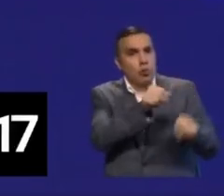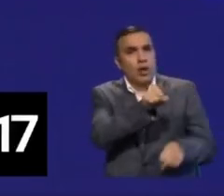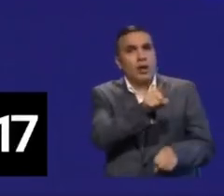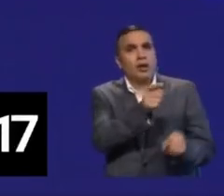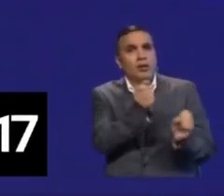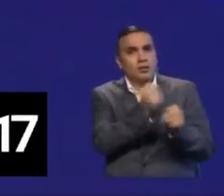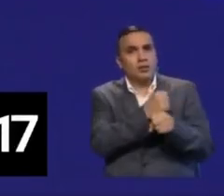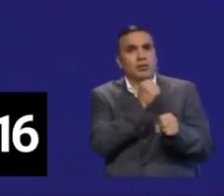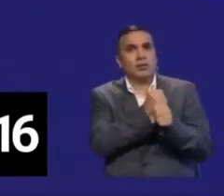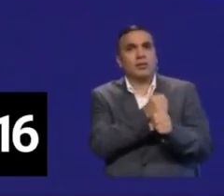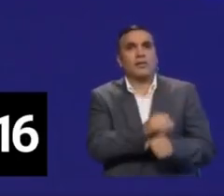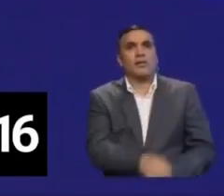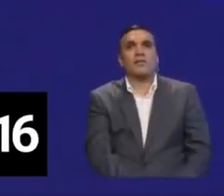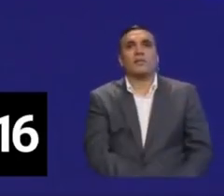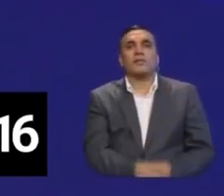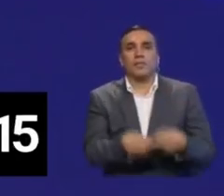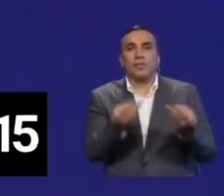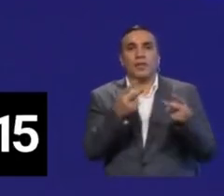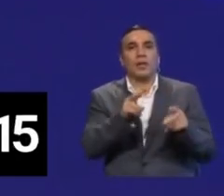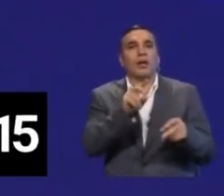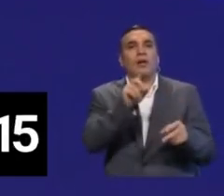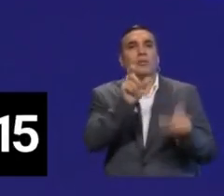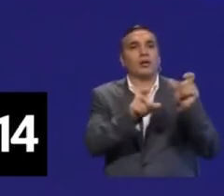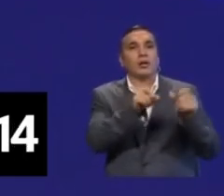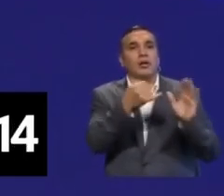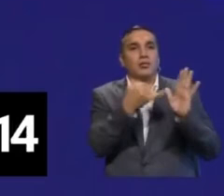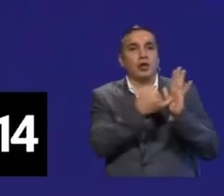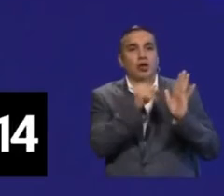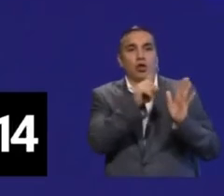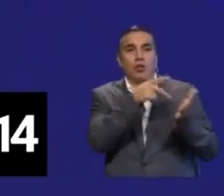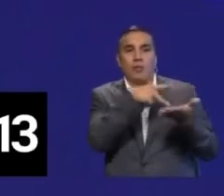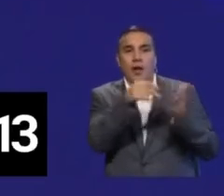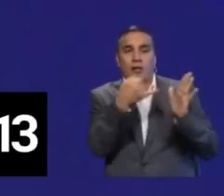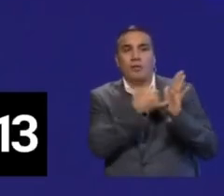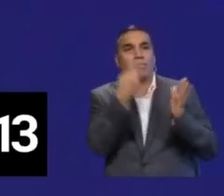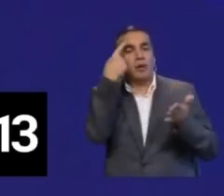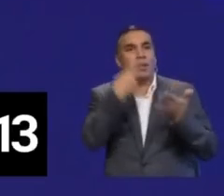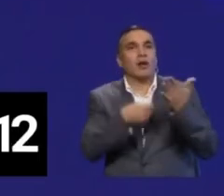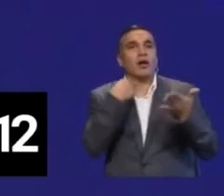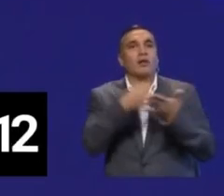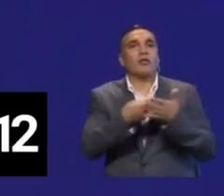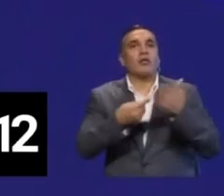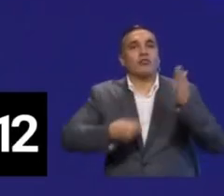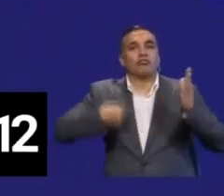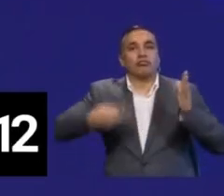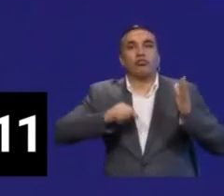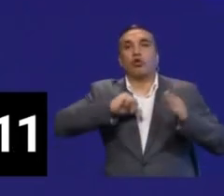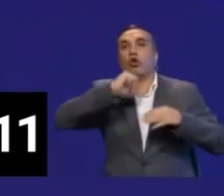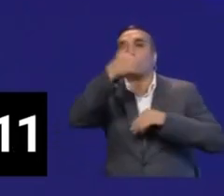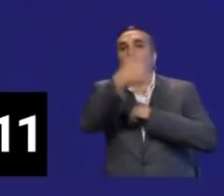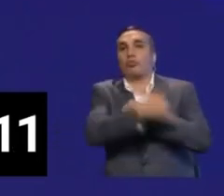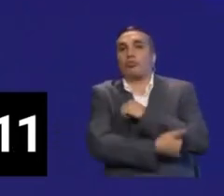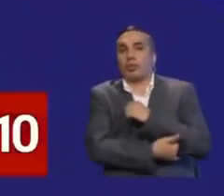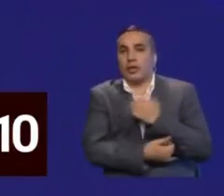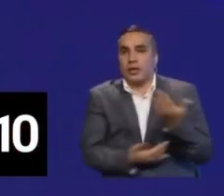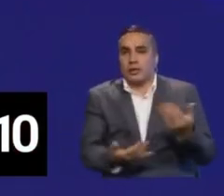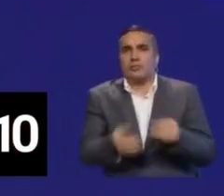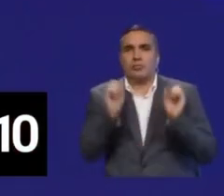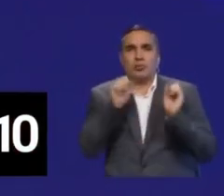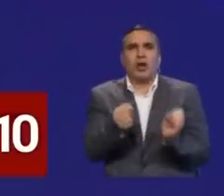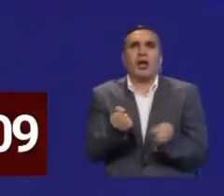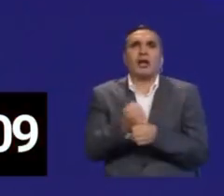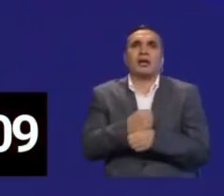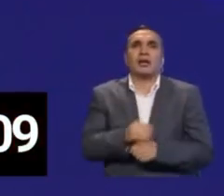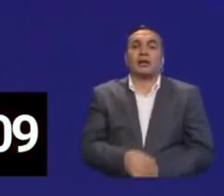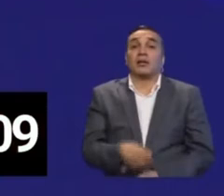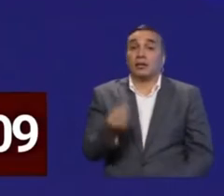hay que además exonerarles del impuesto a los aranceles para la importación de maquinaria para el sector agropecuario. Claro que se puede hacer.